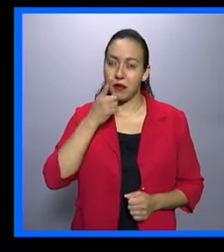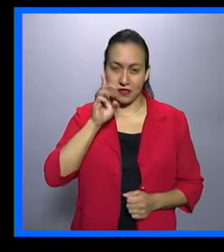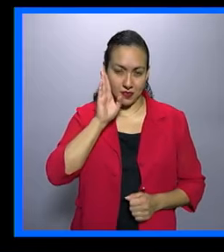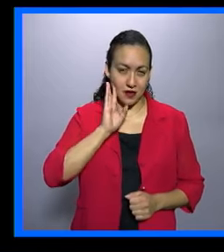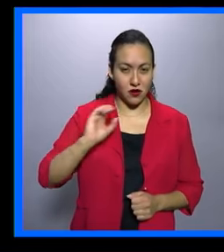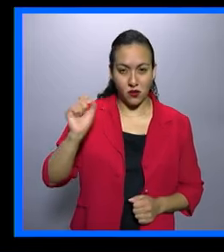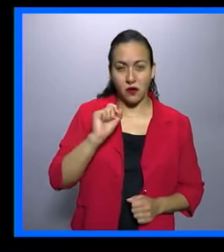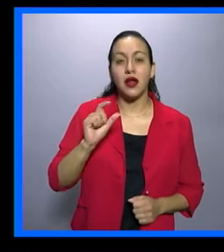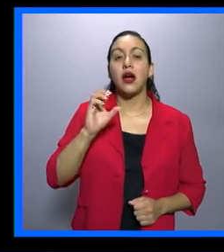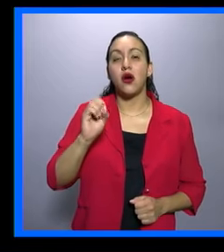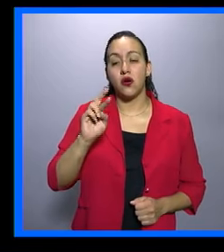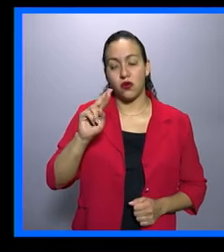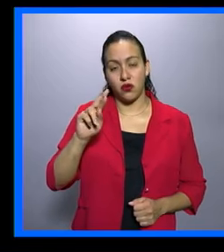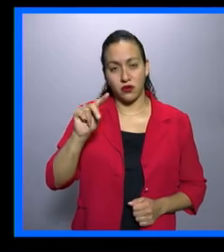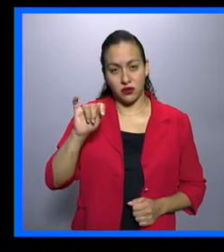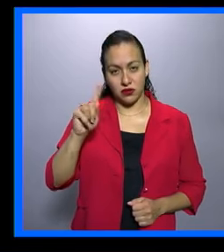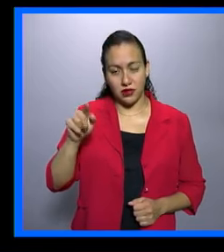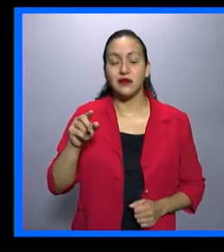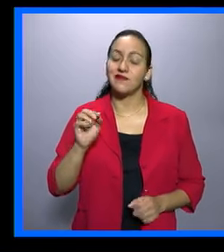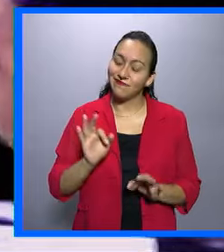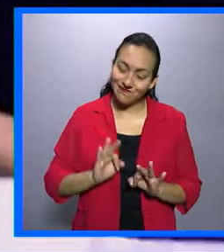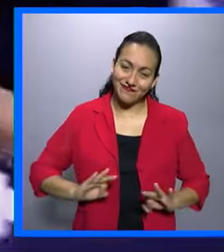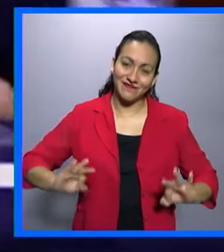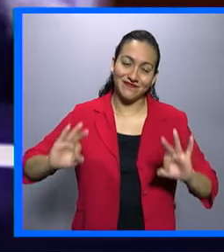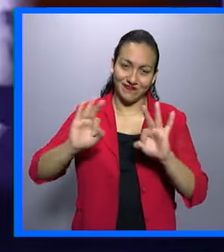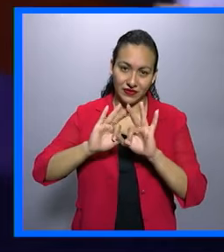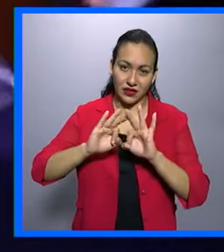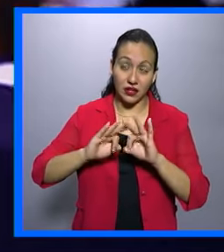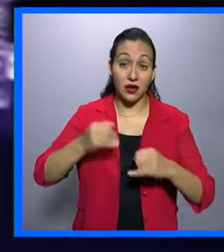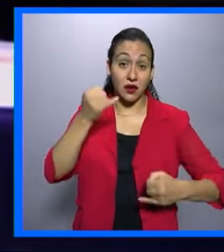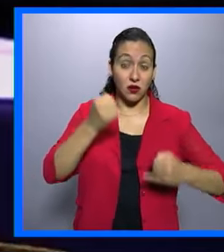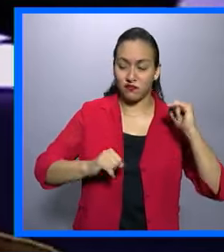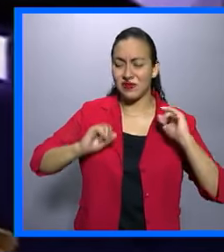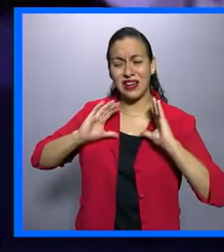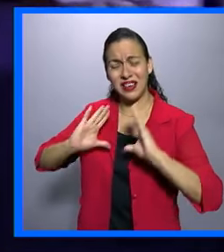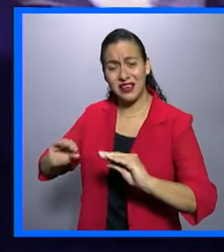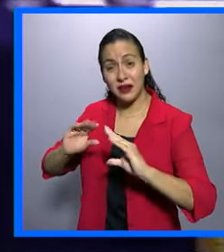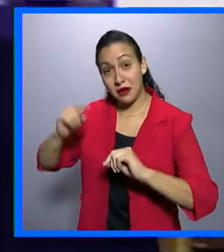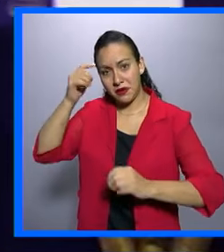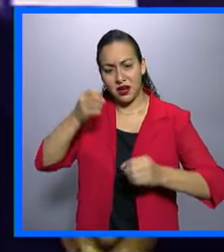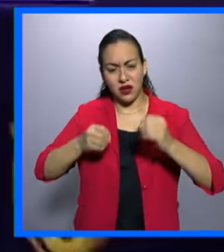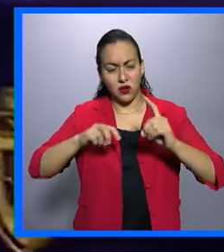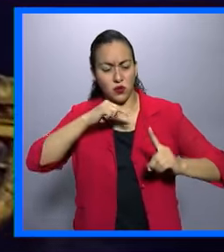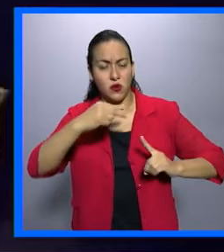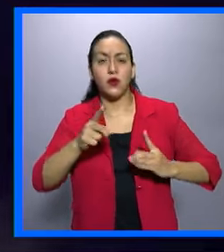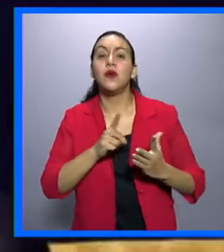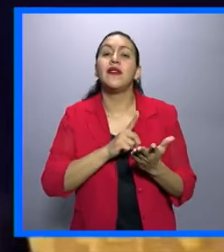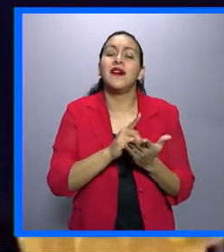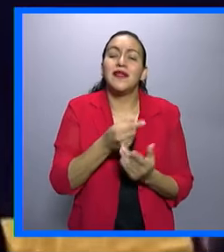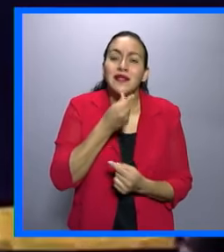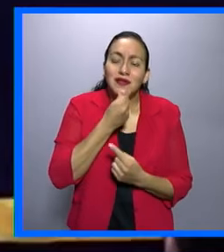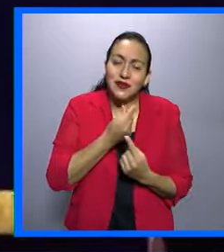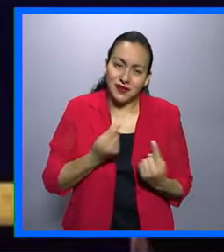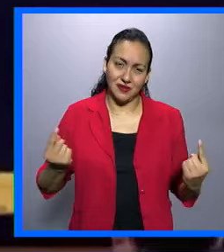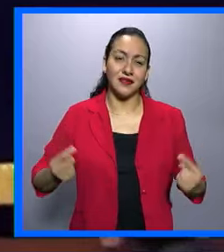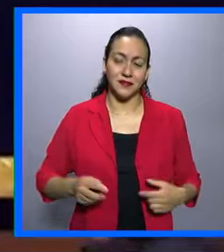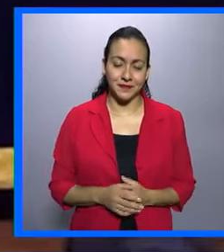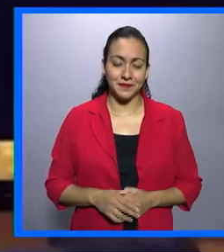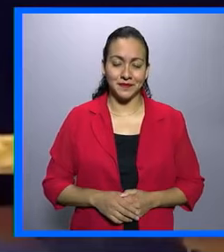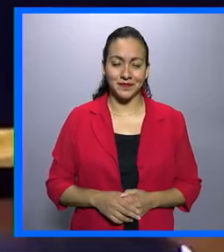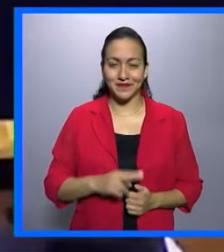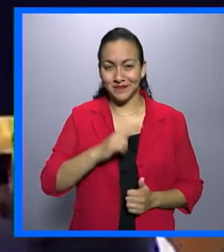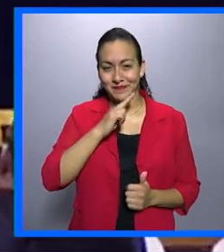ministra Ortiz Alf en la necesidad de capacitar a operadores jurídicos respecto de los derechos de las infancias. Para